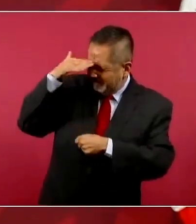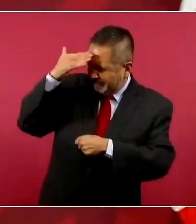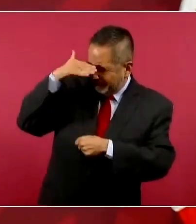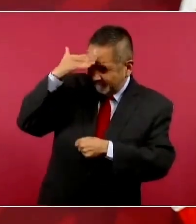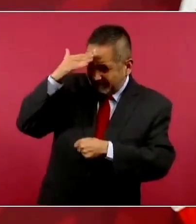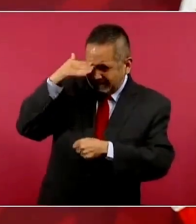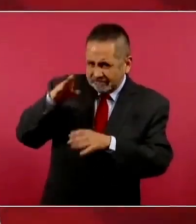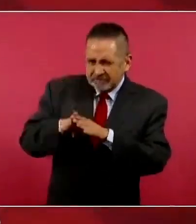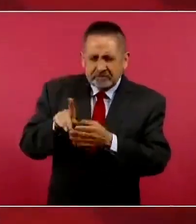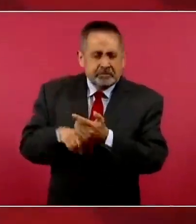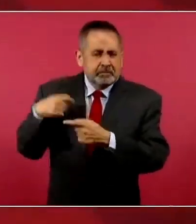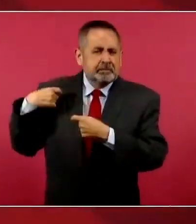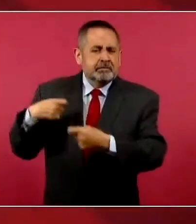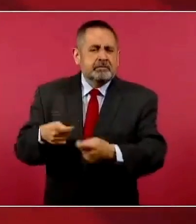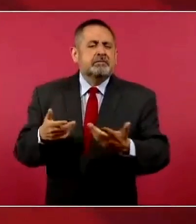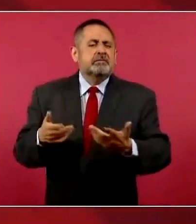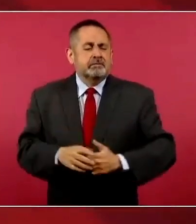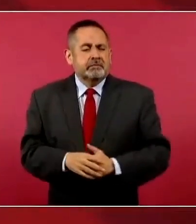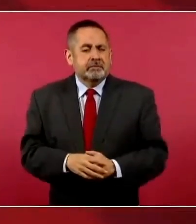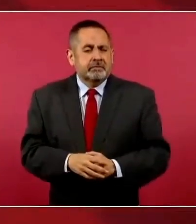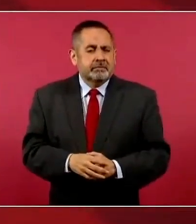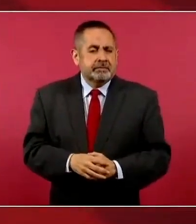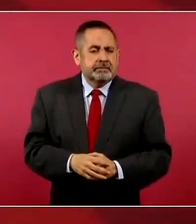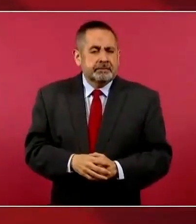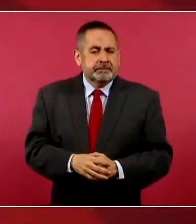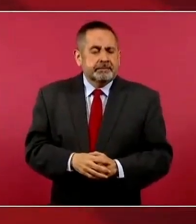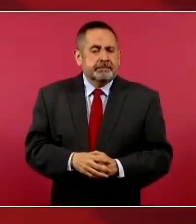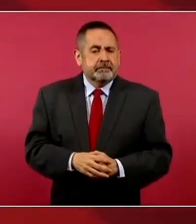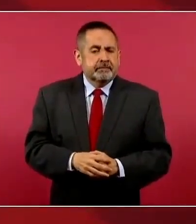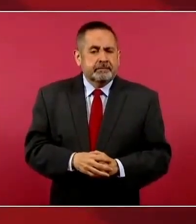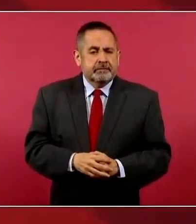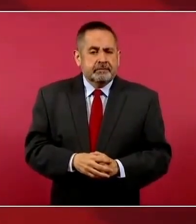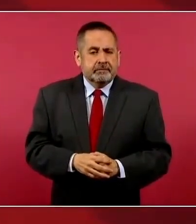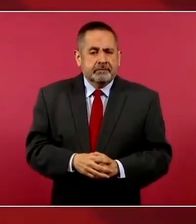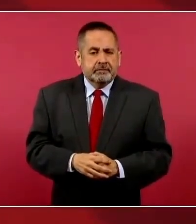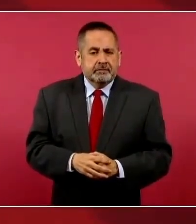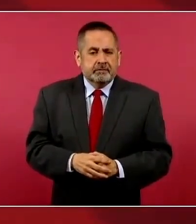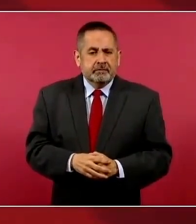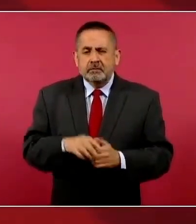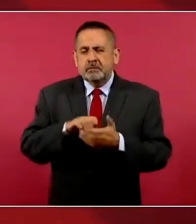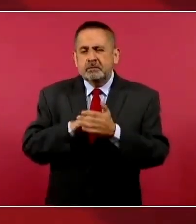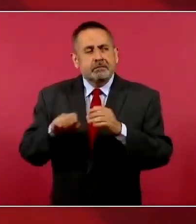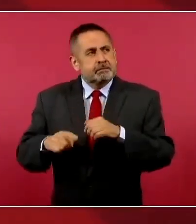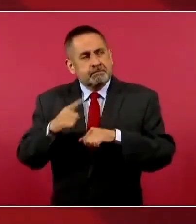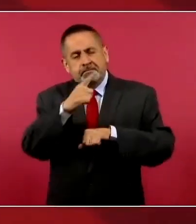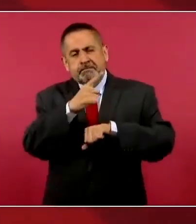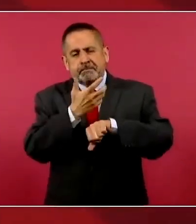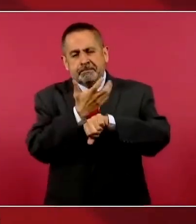¿De dónde viene que en Estados Unidos